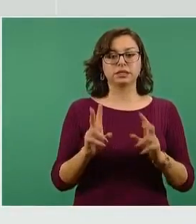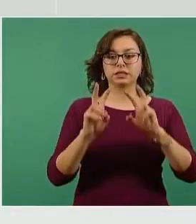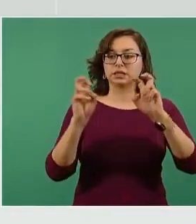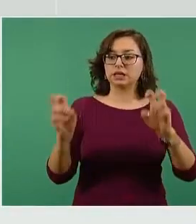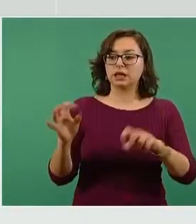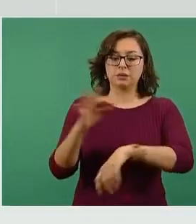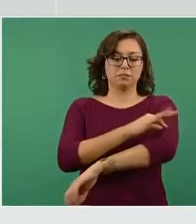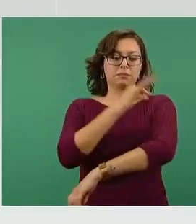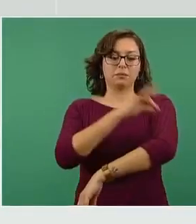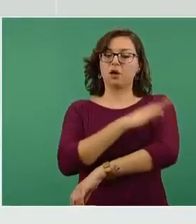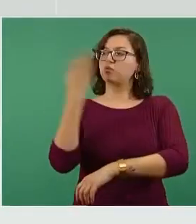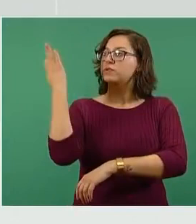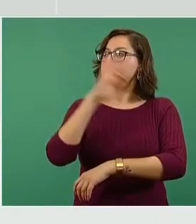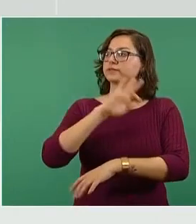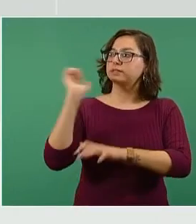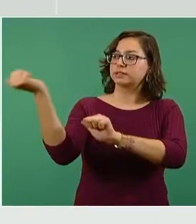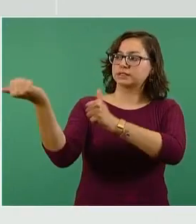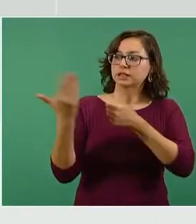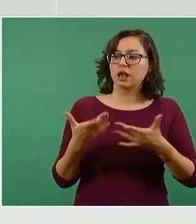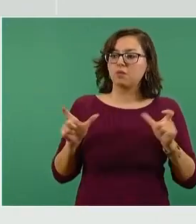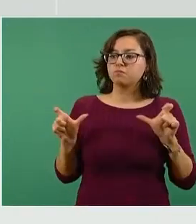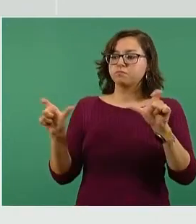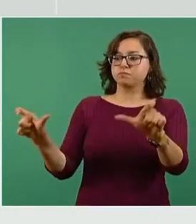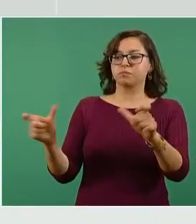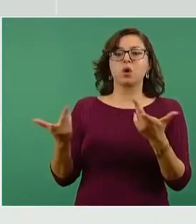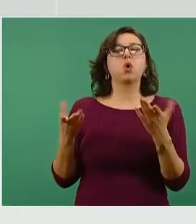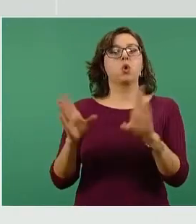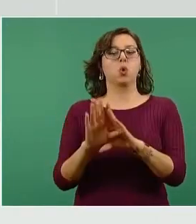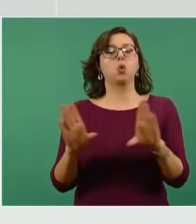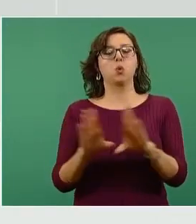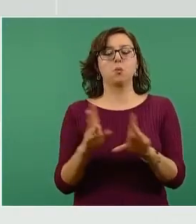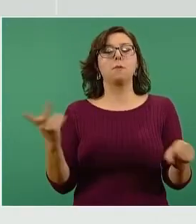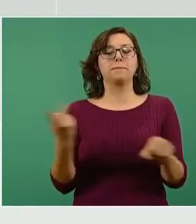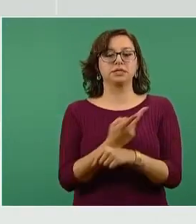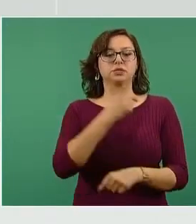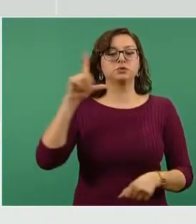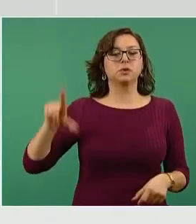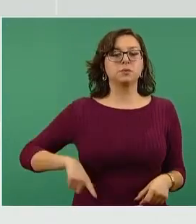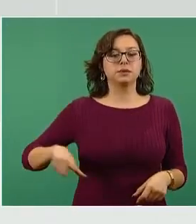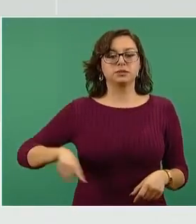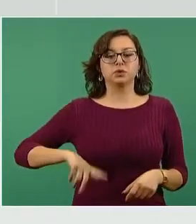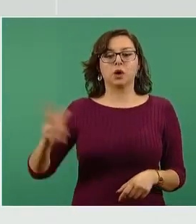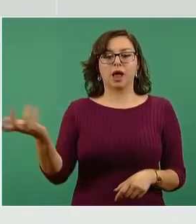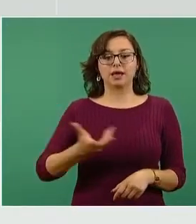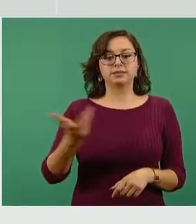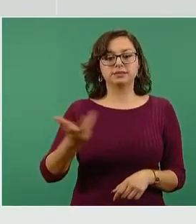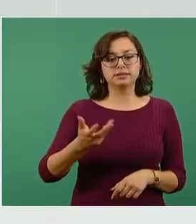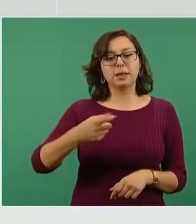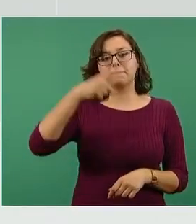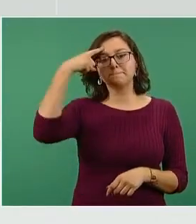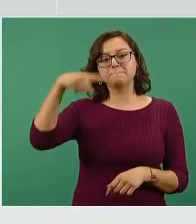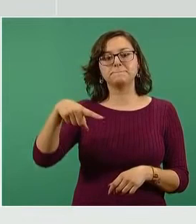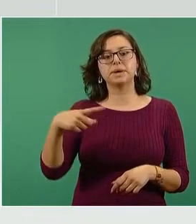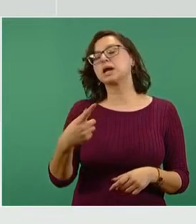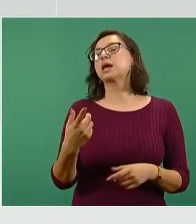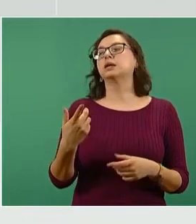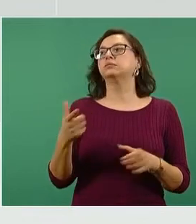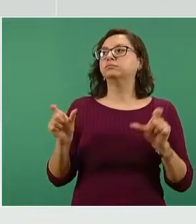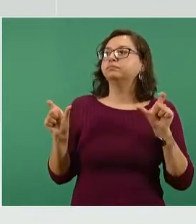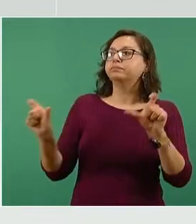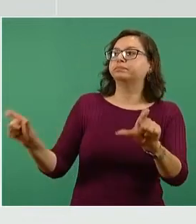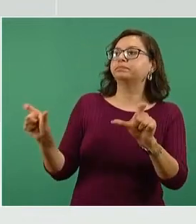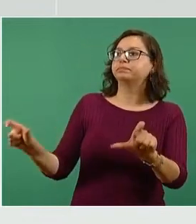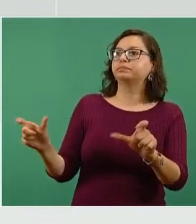la proliferación de vacunas falsas, si van a ayudar, digamos, tienen una estrategia en las aduanas, cómo le van a hacer si ya lo